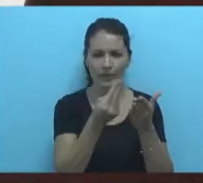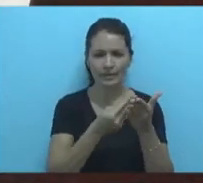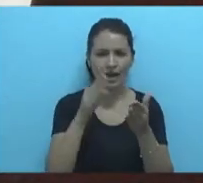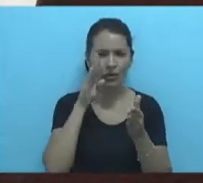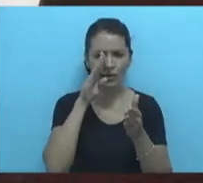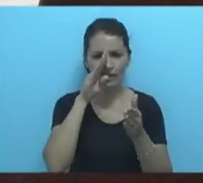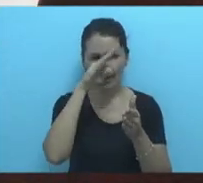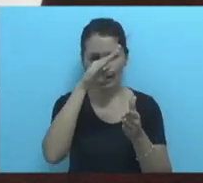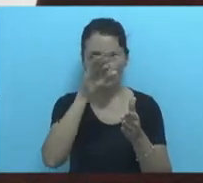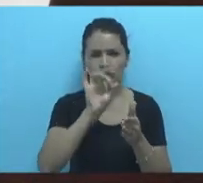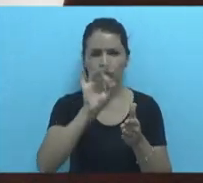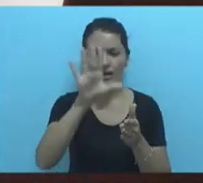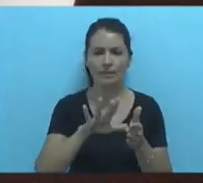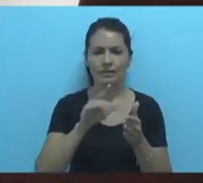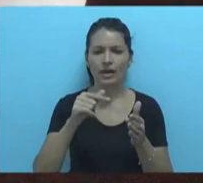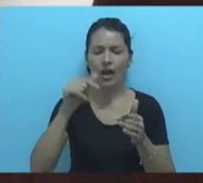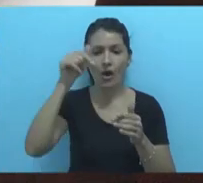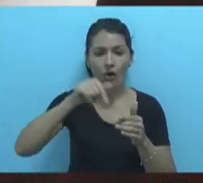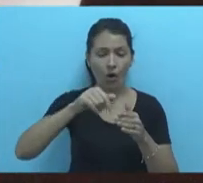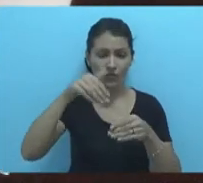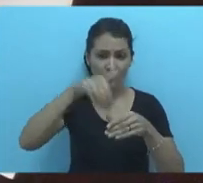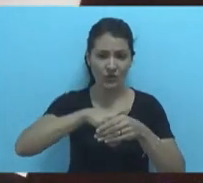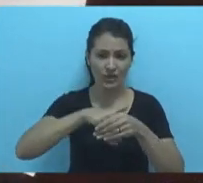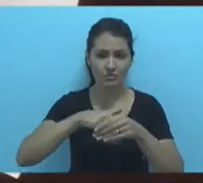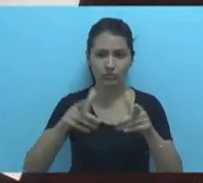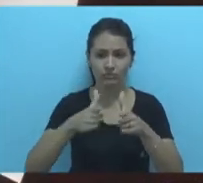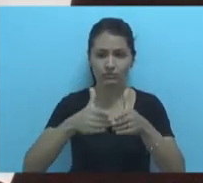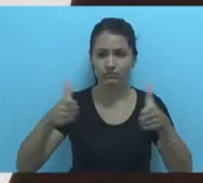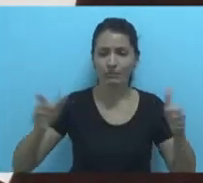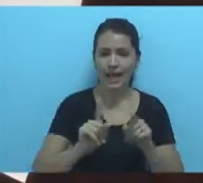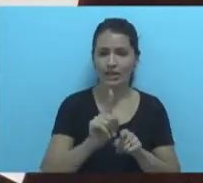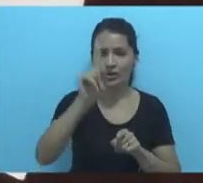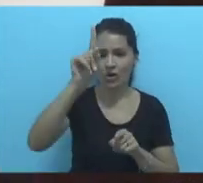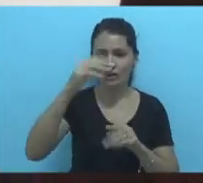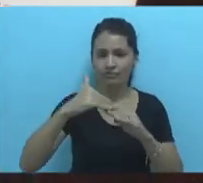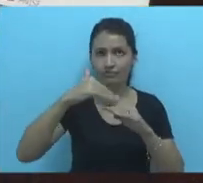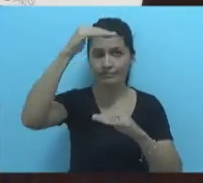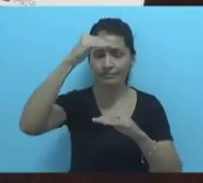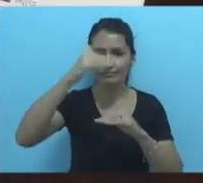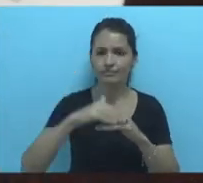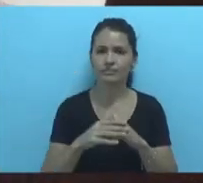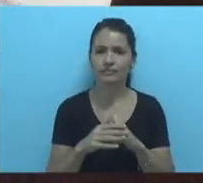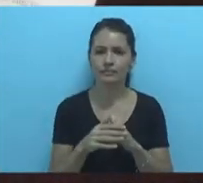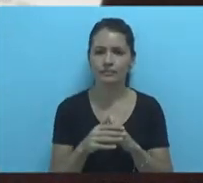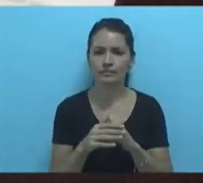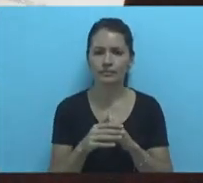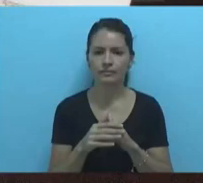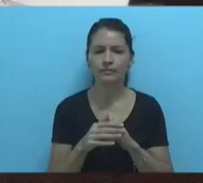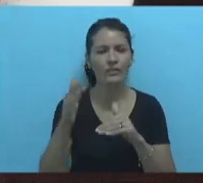amarillo. Y hoy se ampliaría tanto hacia el norte, en lo que tiene que ver con las partes